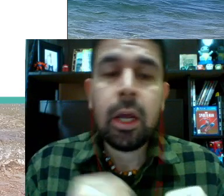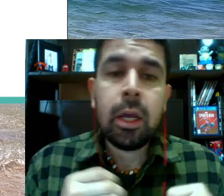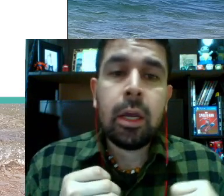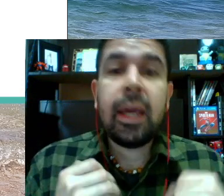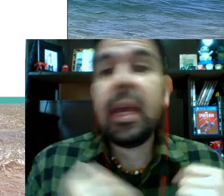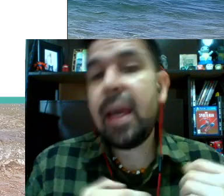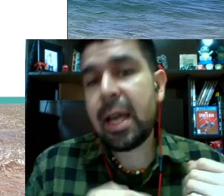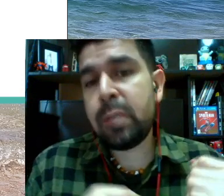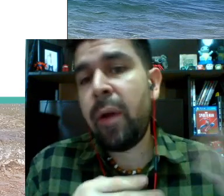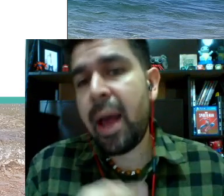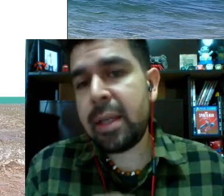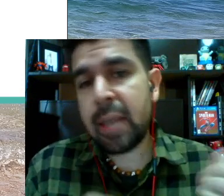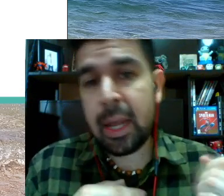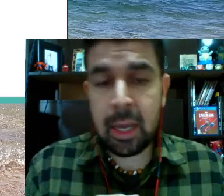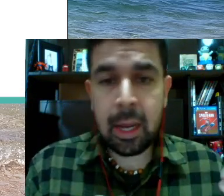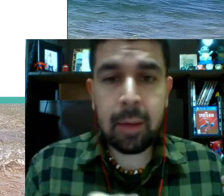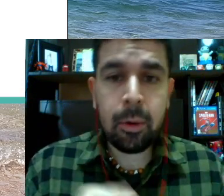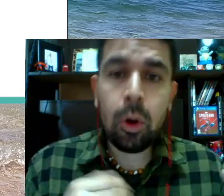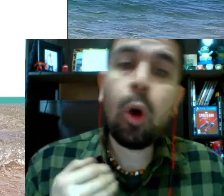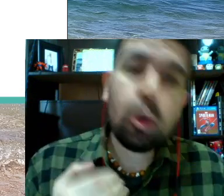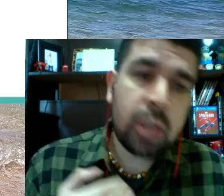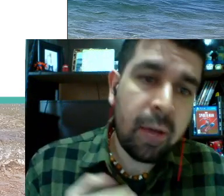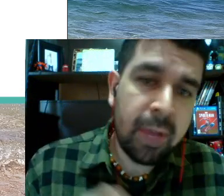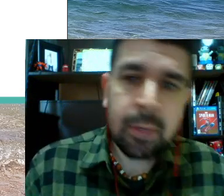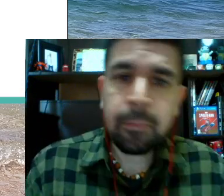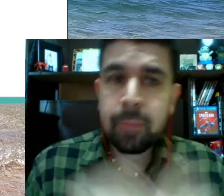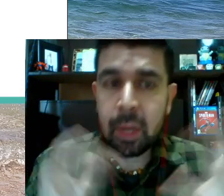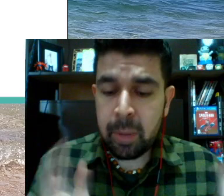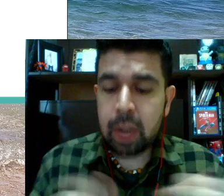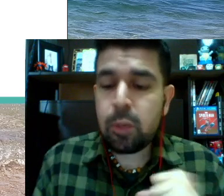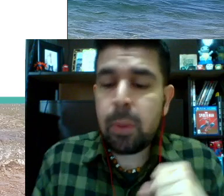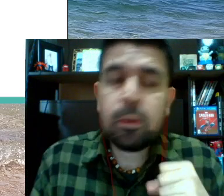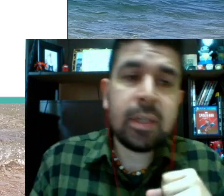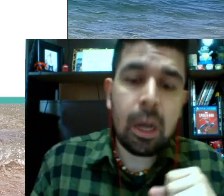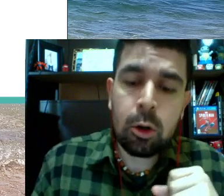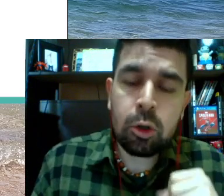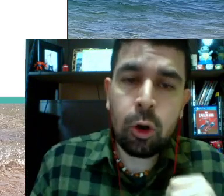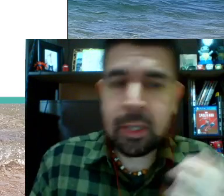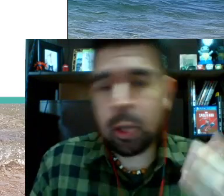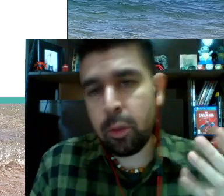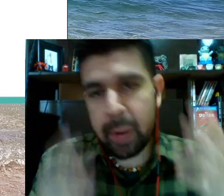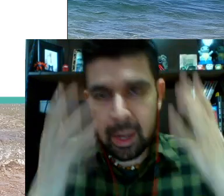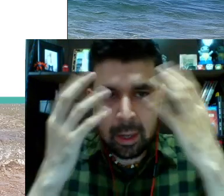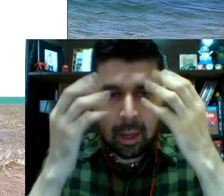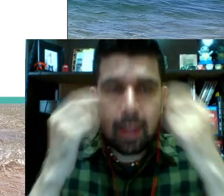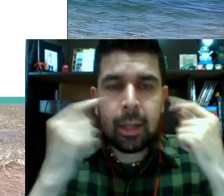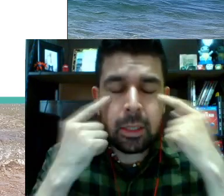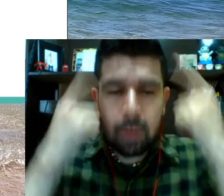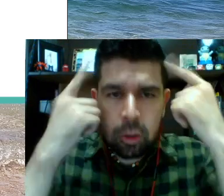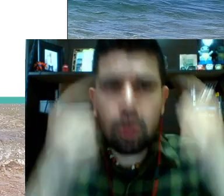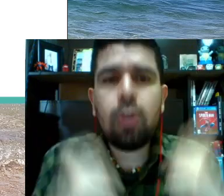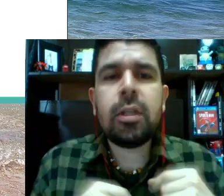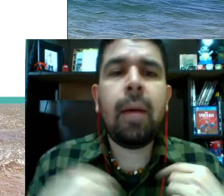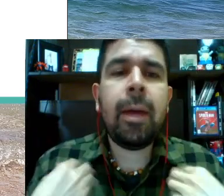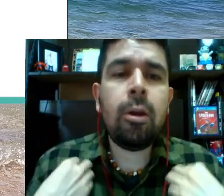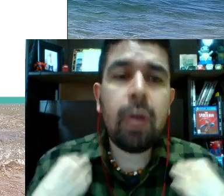y house brown eyes el tiene ojos cafés para eso podemos utilizar los colores tanto para describir